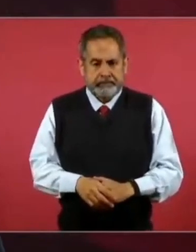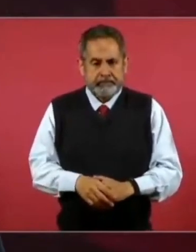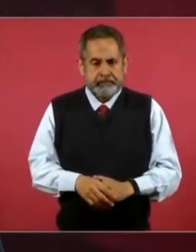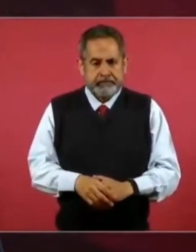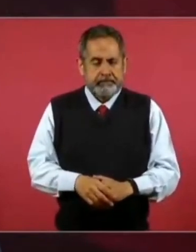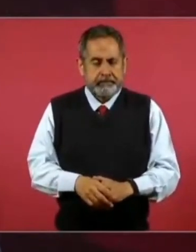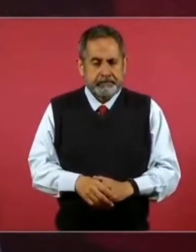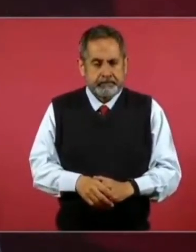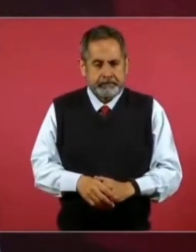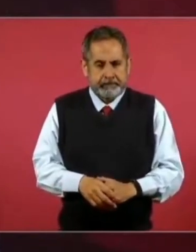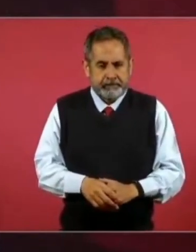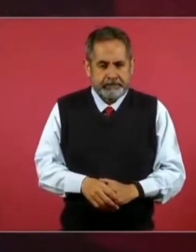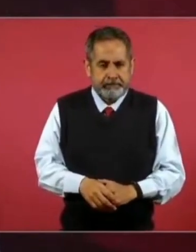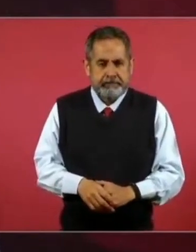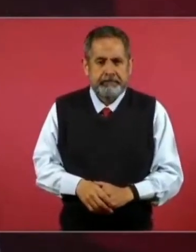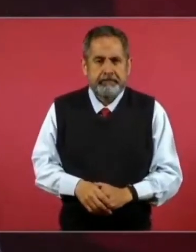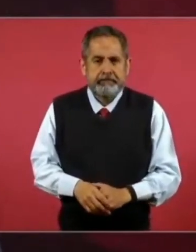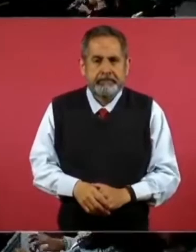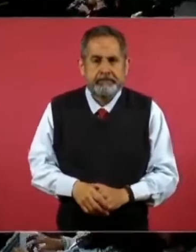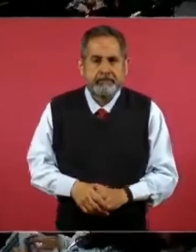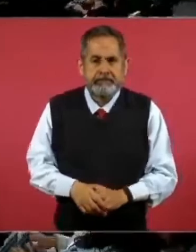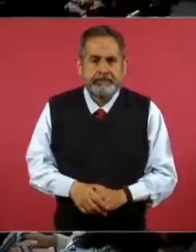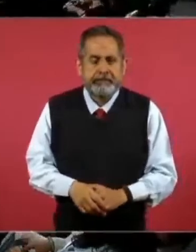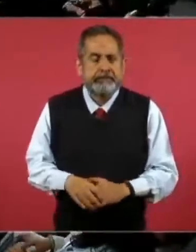Es, como decía